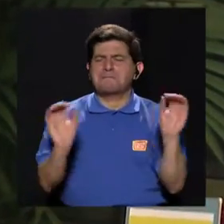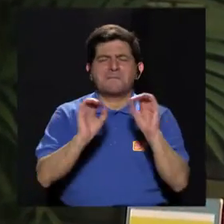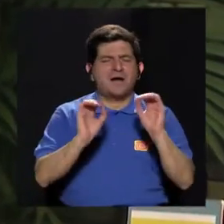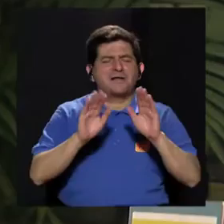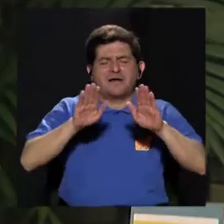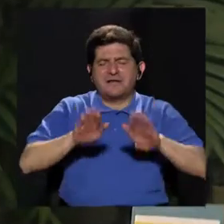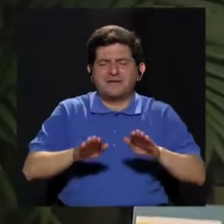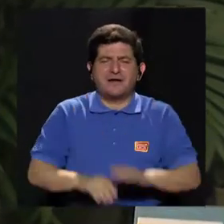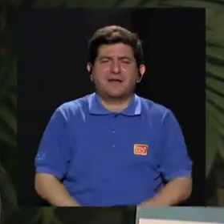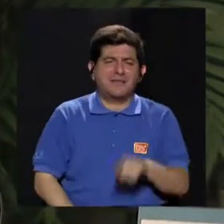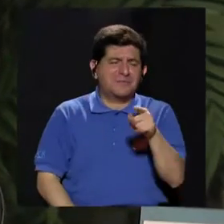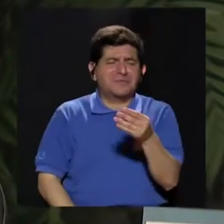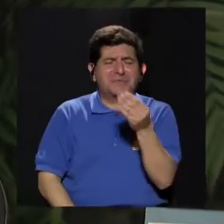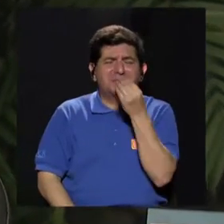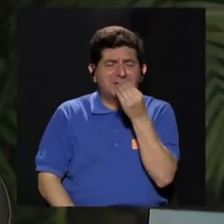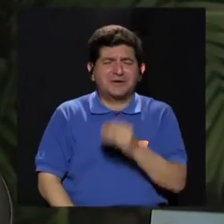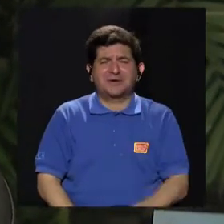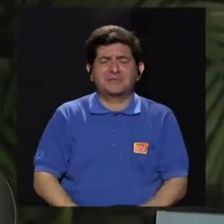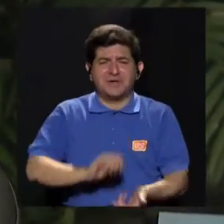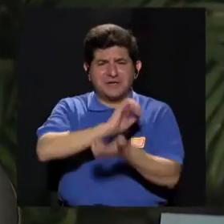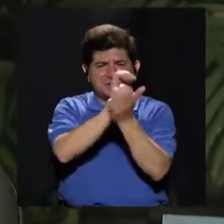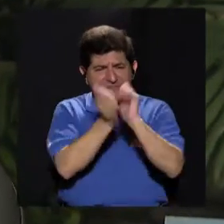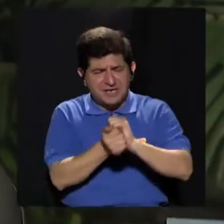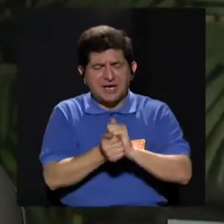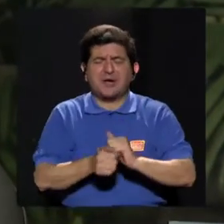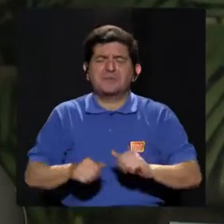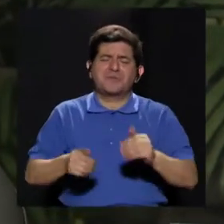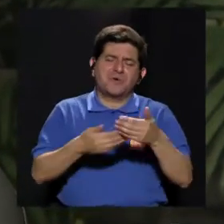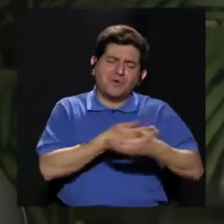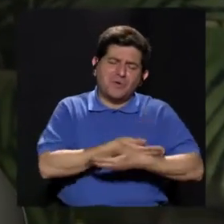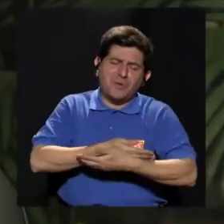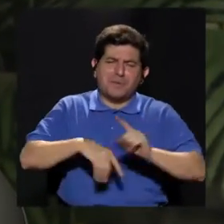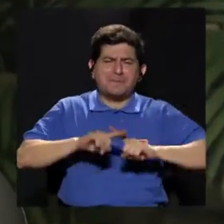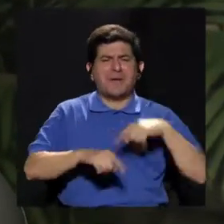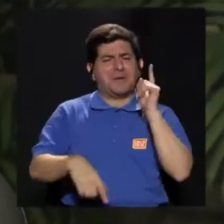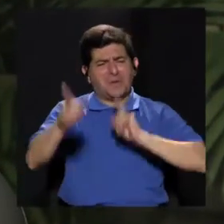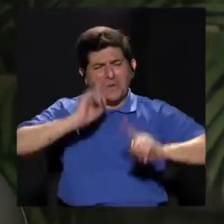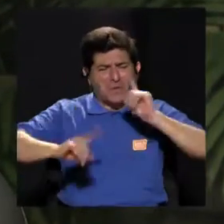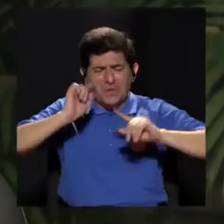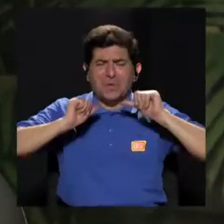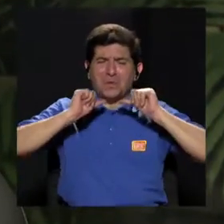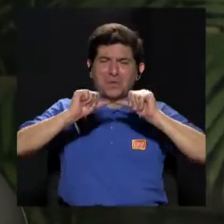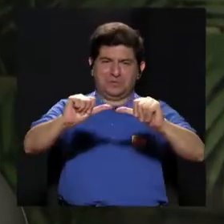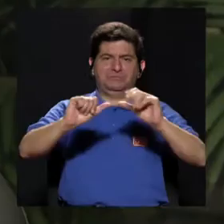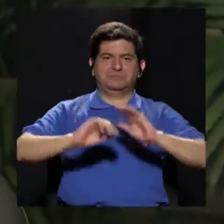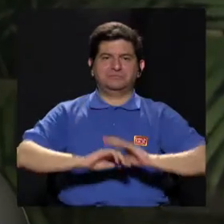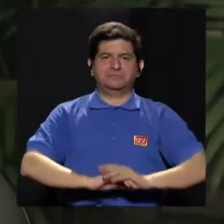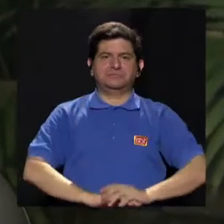se consuela porque acaba de comer, está cambiado, está arrullado y el bebé siempre llora.